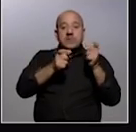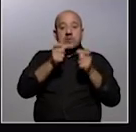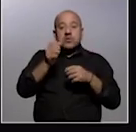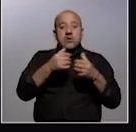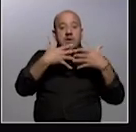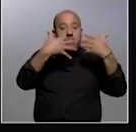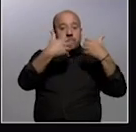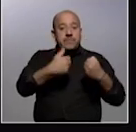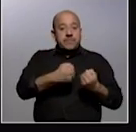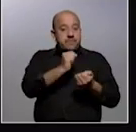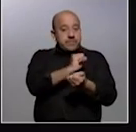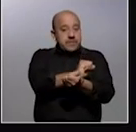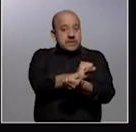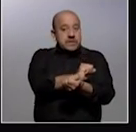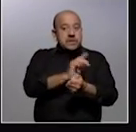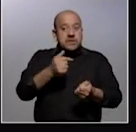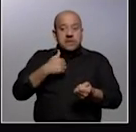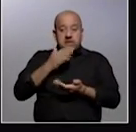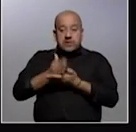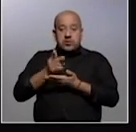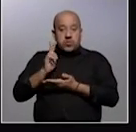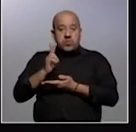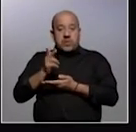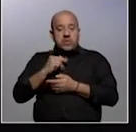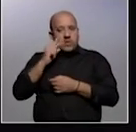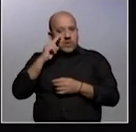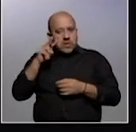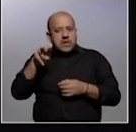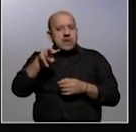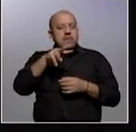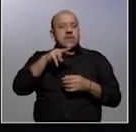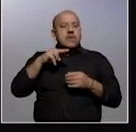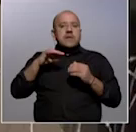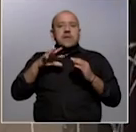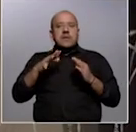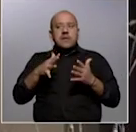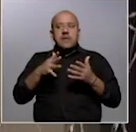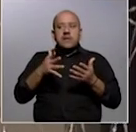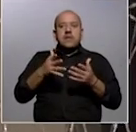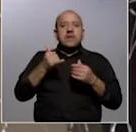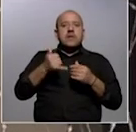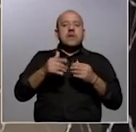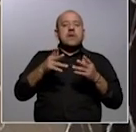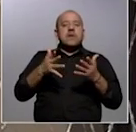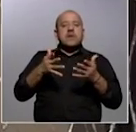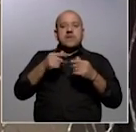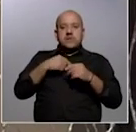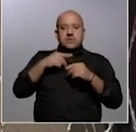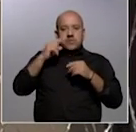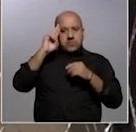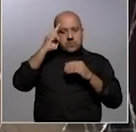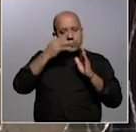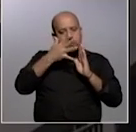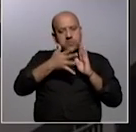suelen estar bajo la mirada de la institución de derechos humanos que dentro de su institucionalidad cuenta con el mecanismo nacional de